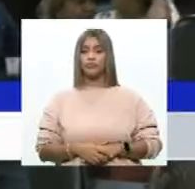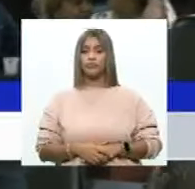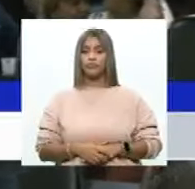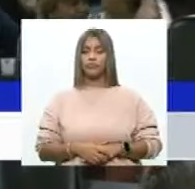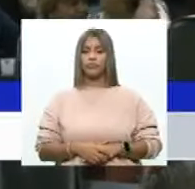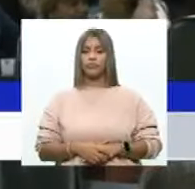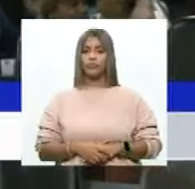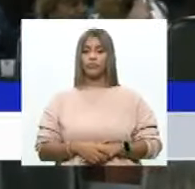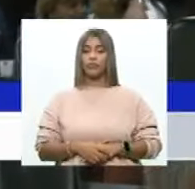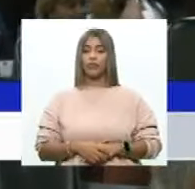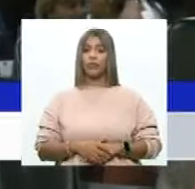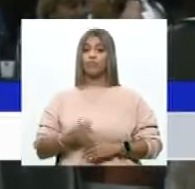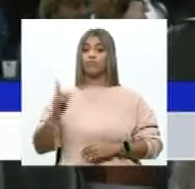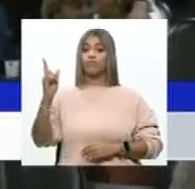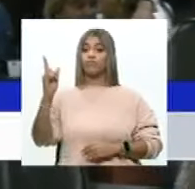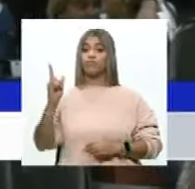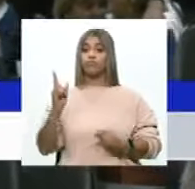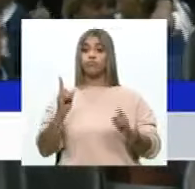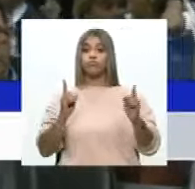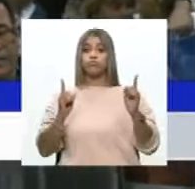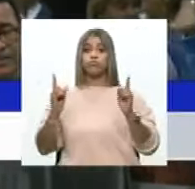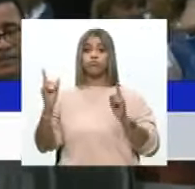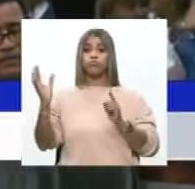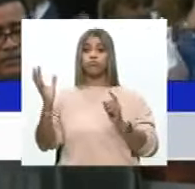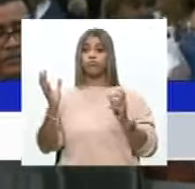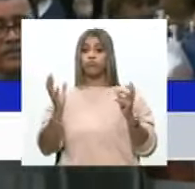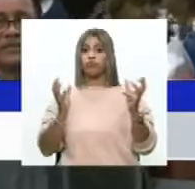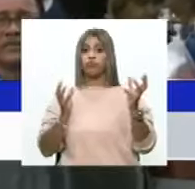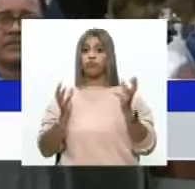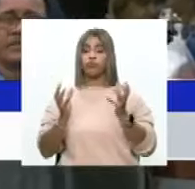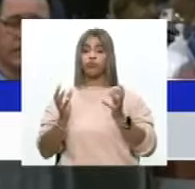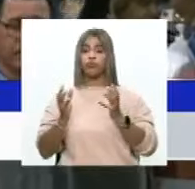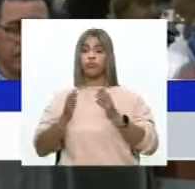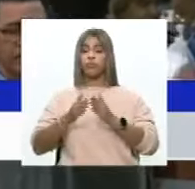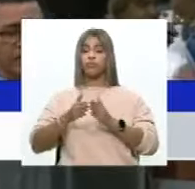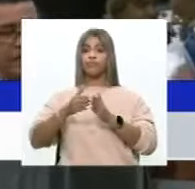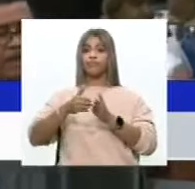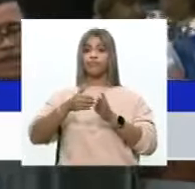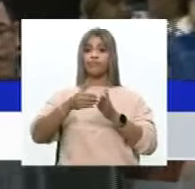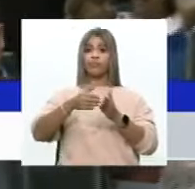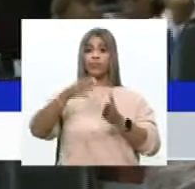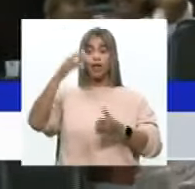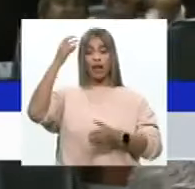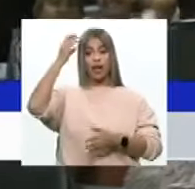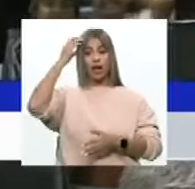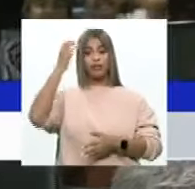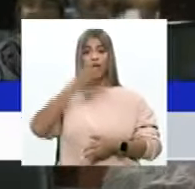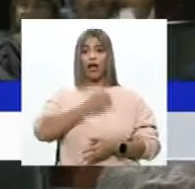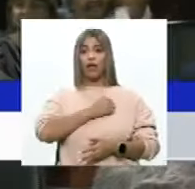ante la llegada de esa expedición financiada por los Reyes Católicos